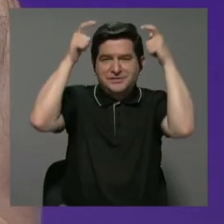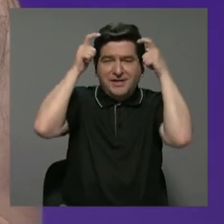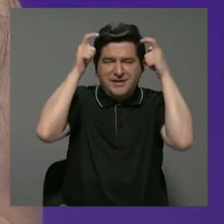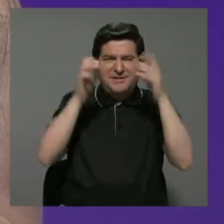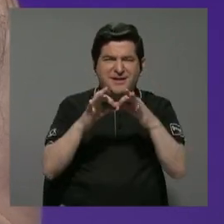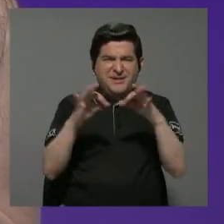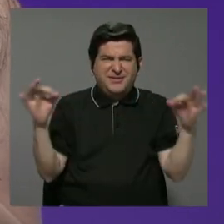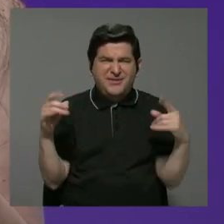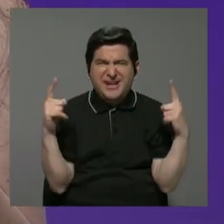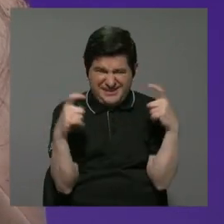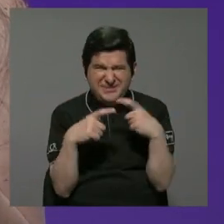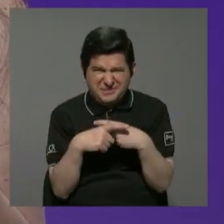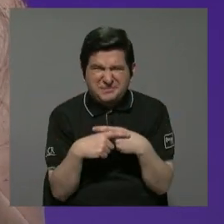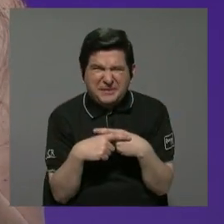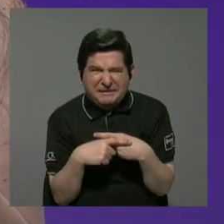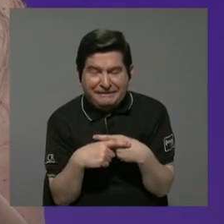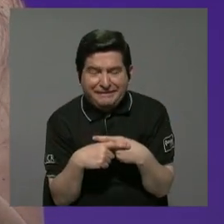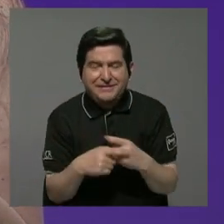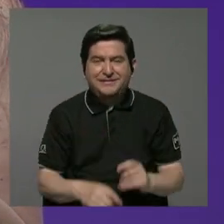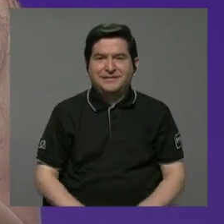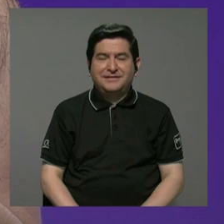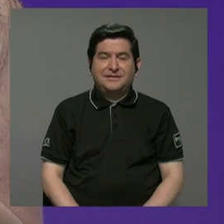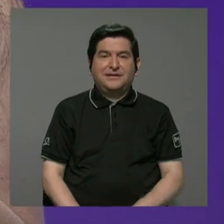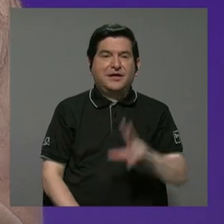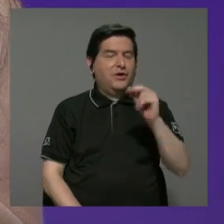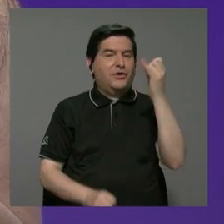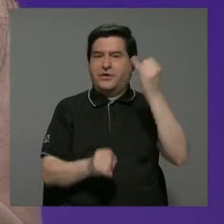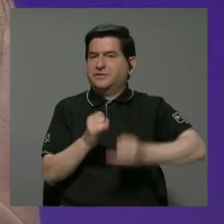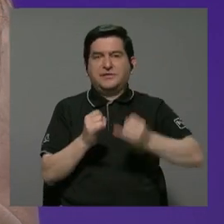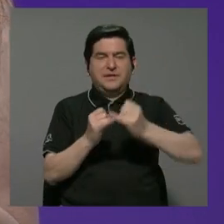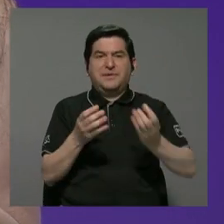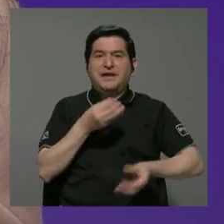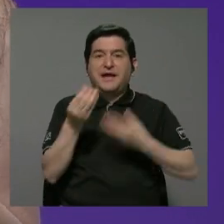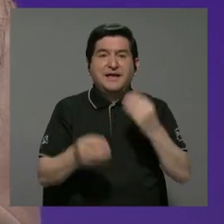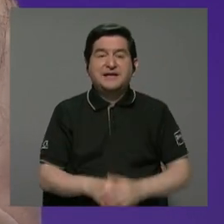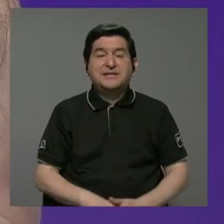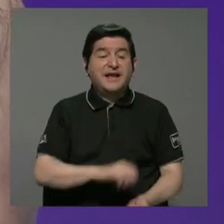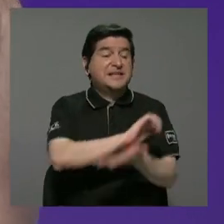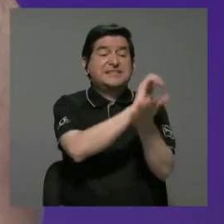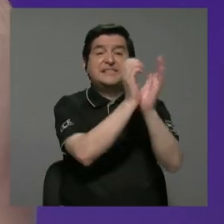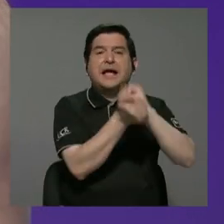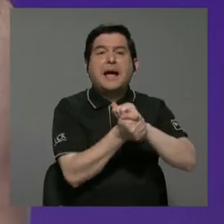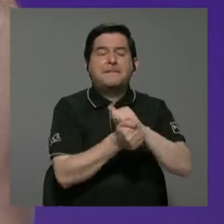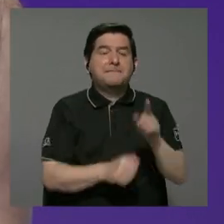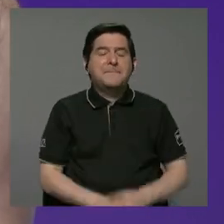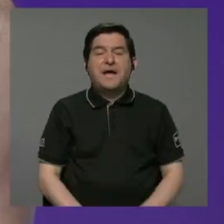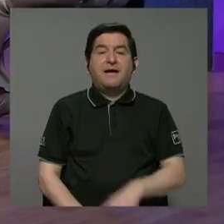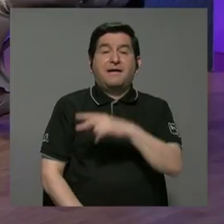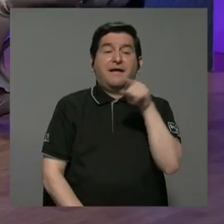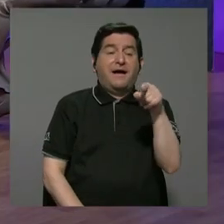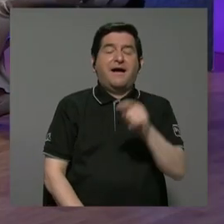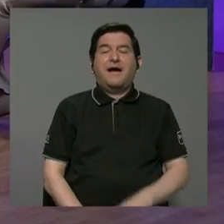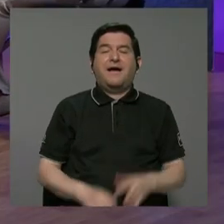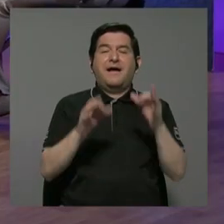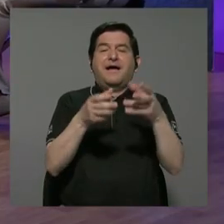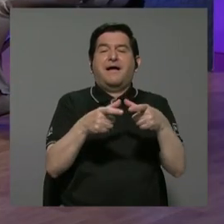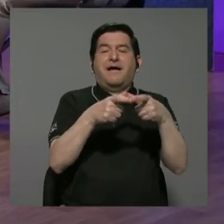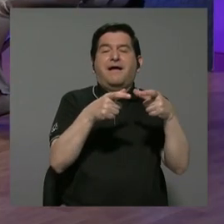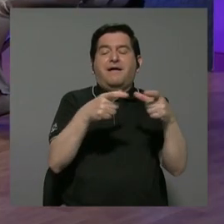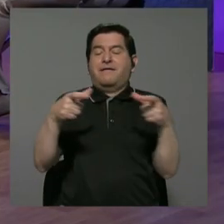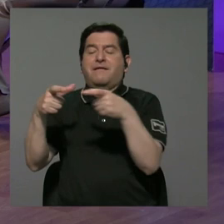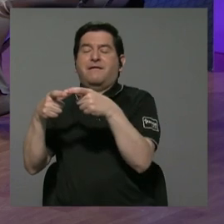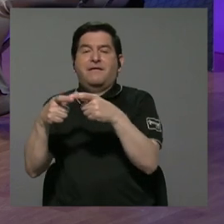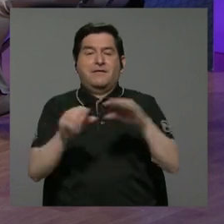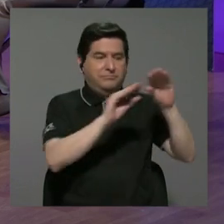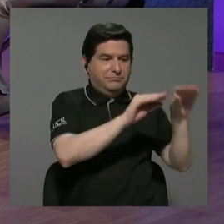tan complicada, no se va a acabar. Lo que se está haciendo es que se están cambiando las coronas de un lugar a otro. Claro, y